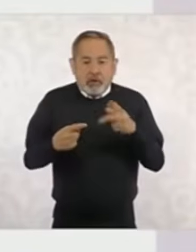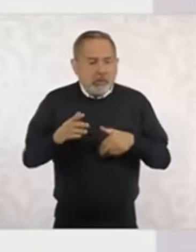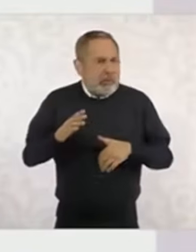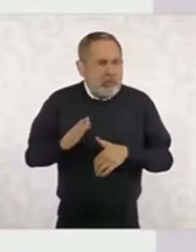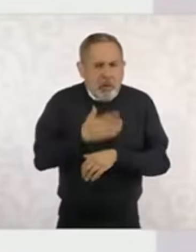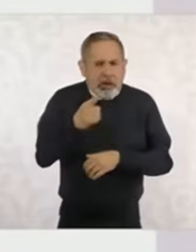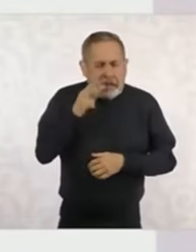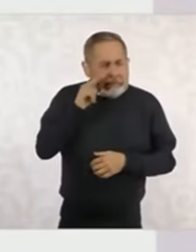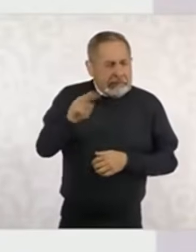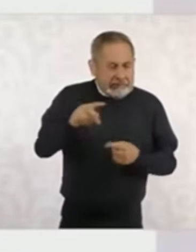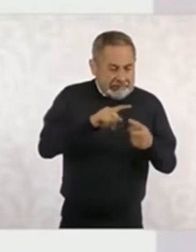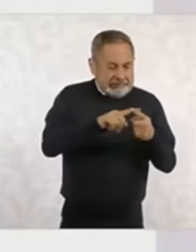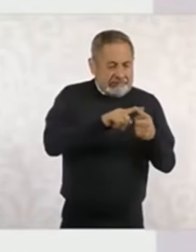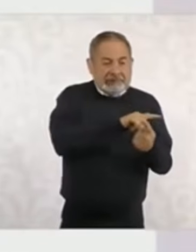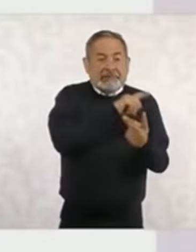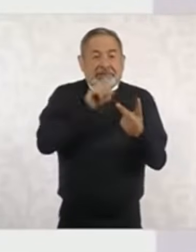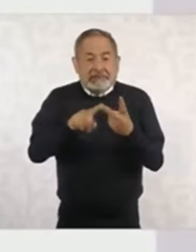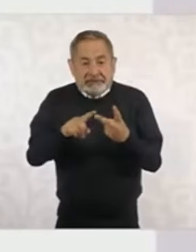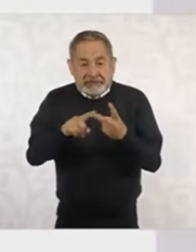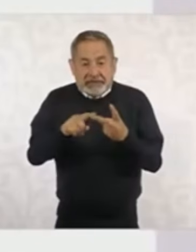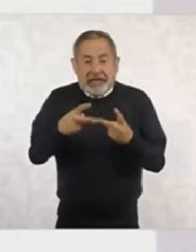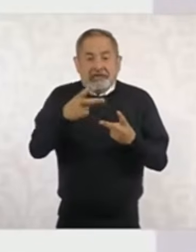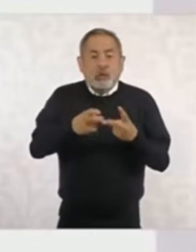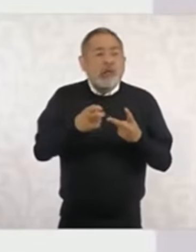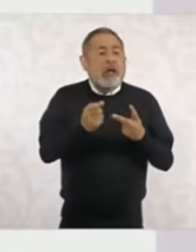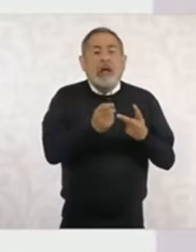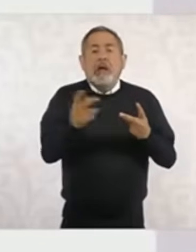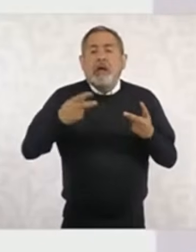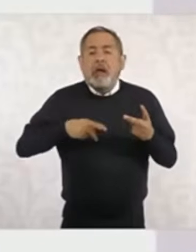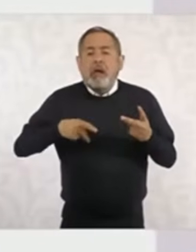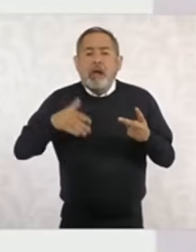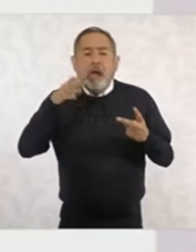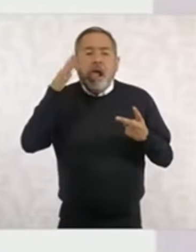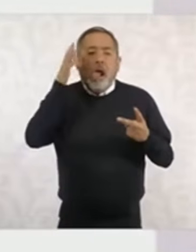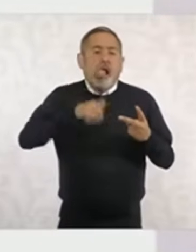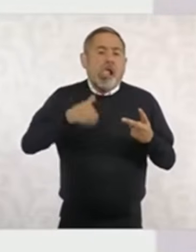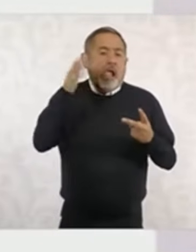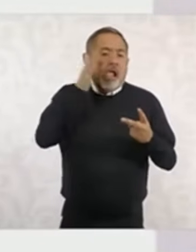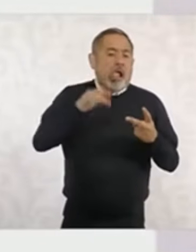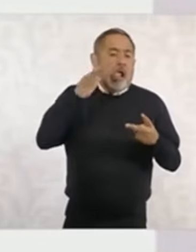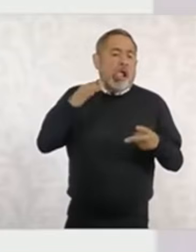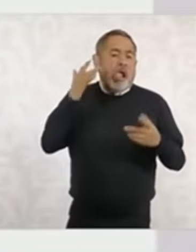que la segunda vacuna a los 6 años ya no la ponía necesariamente.